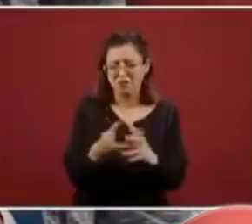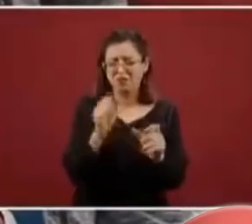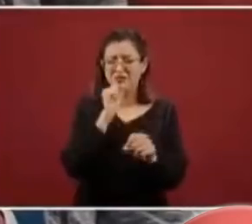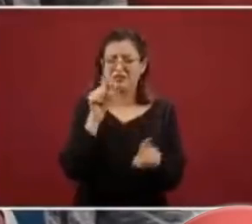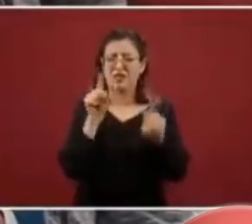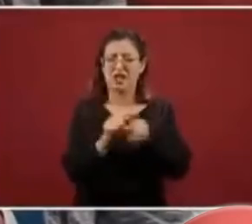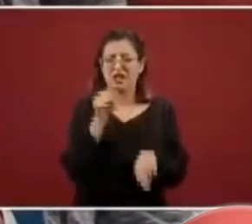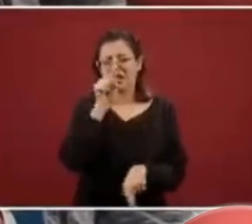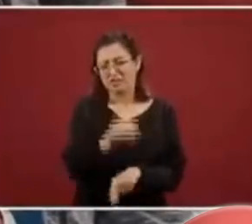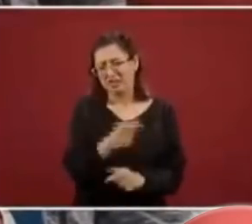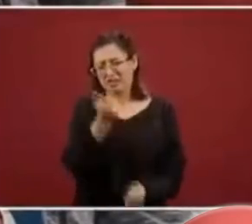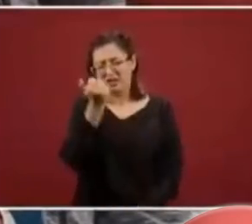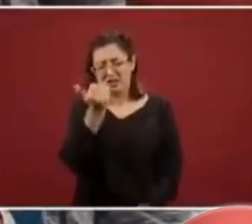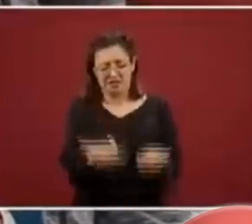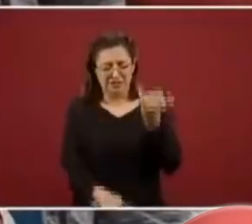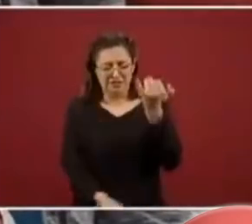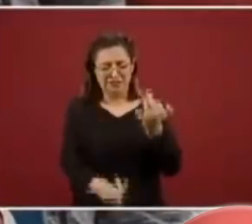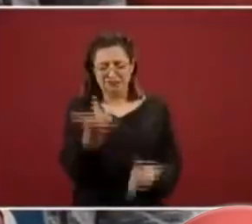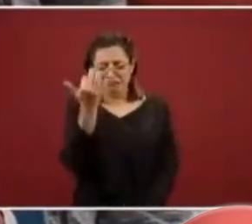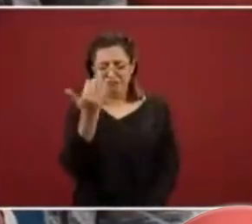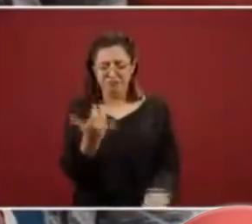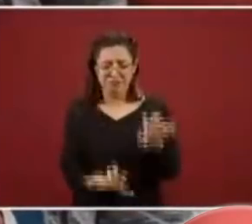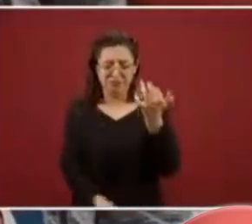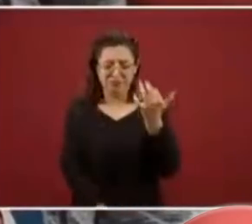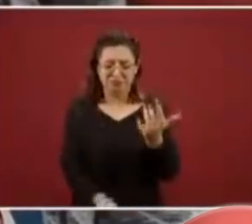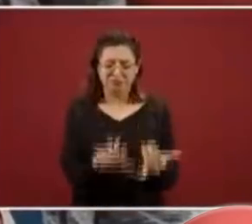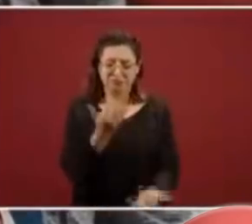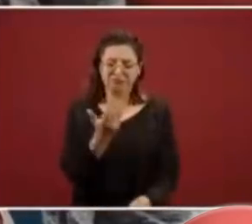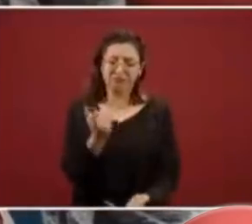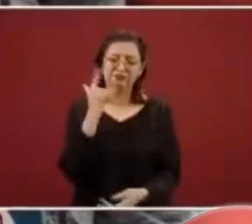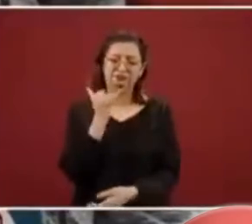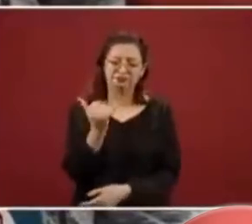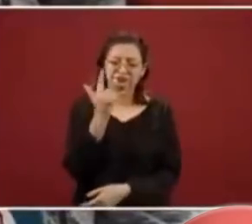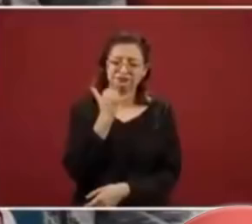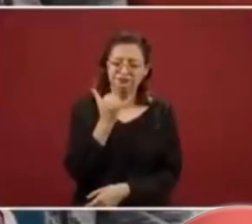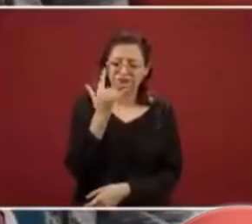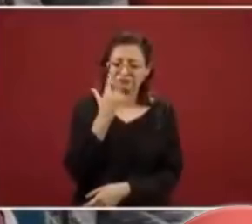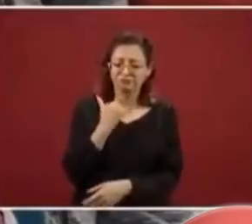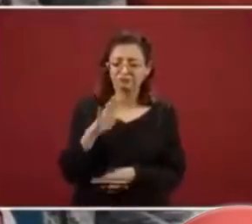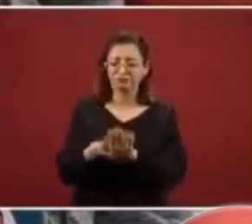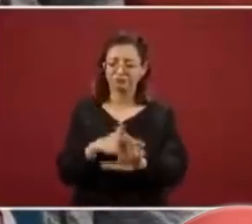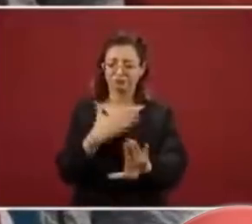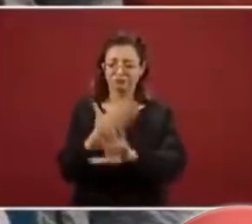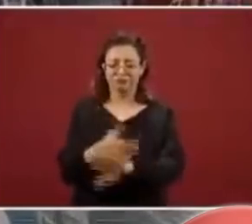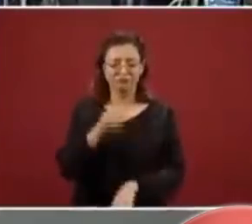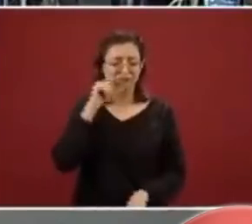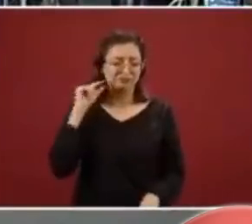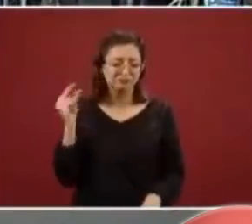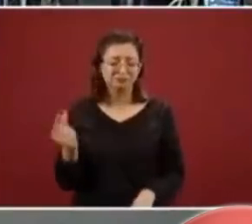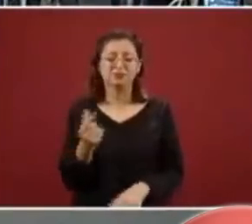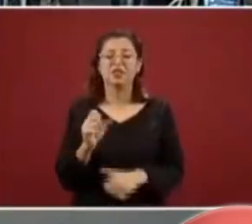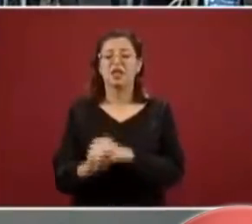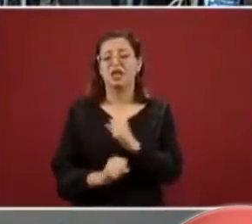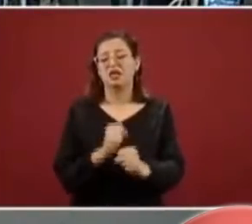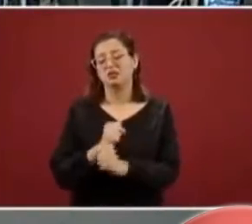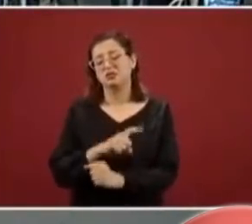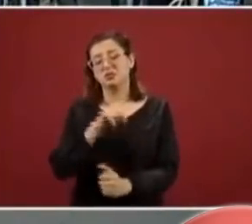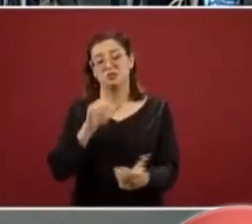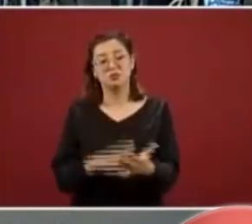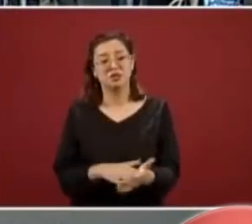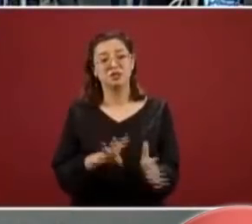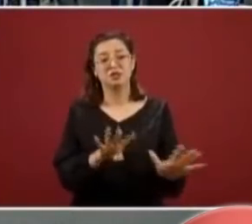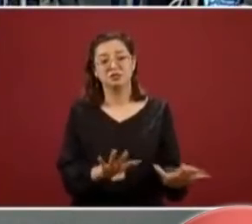quemaron Huitzilac cuando estaba la lucha contra Zapata en 1912, y ahí tiene que